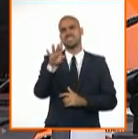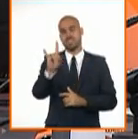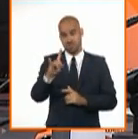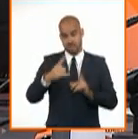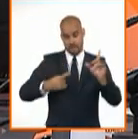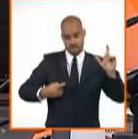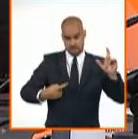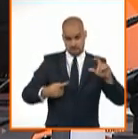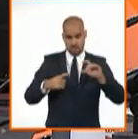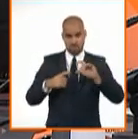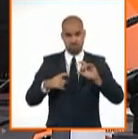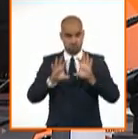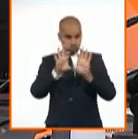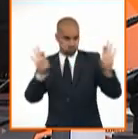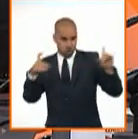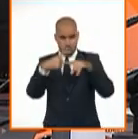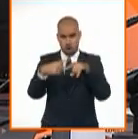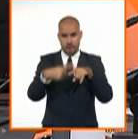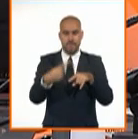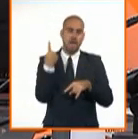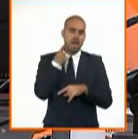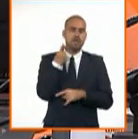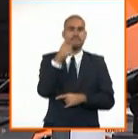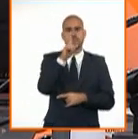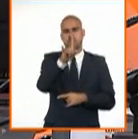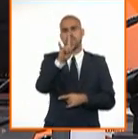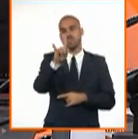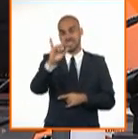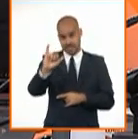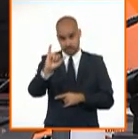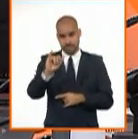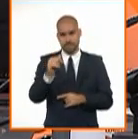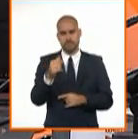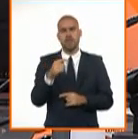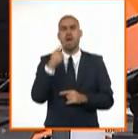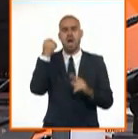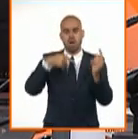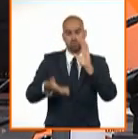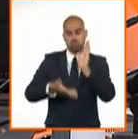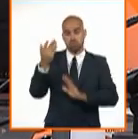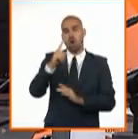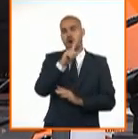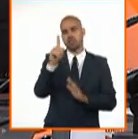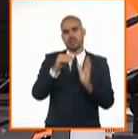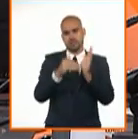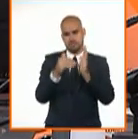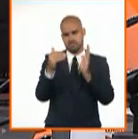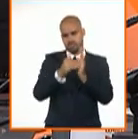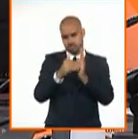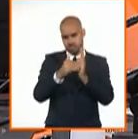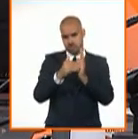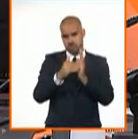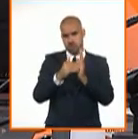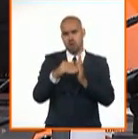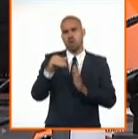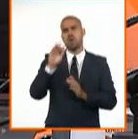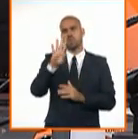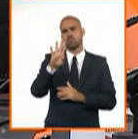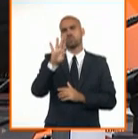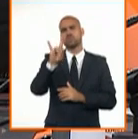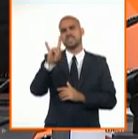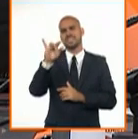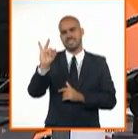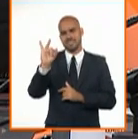en 1996 a 11 millones 497 mil 441 en el